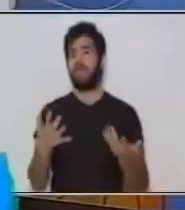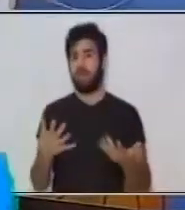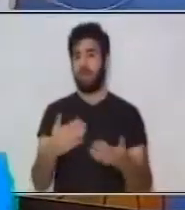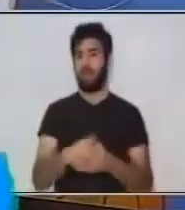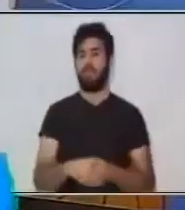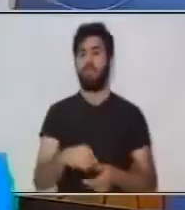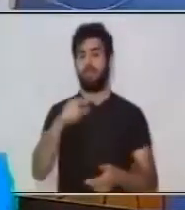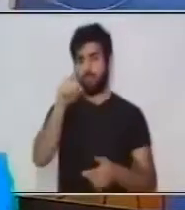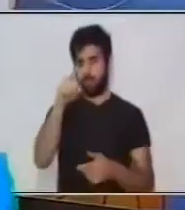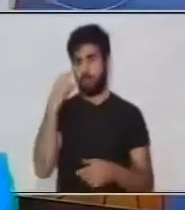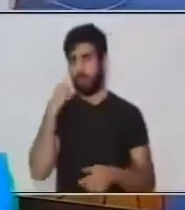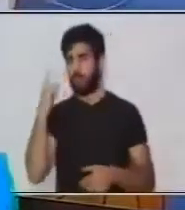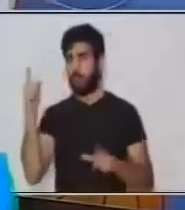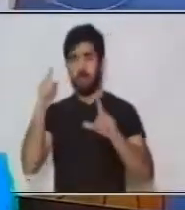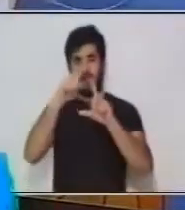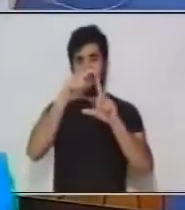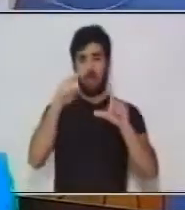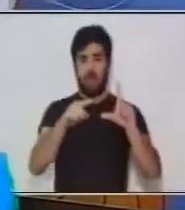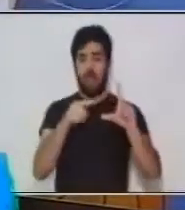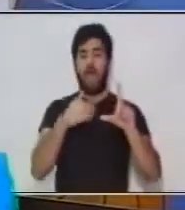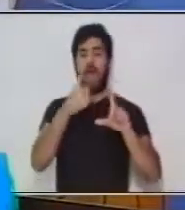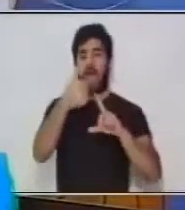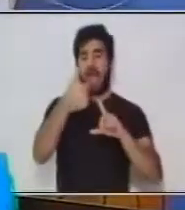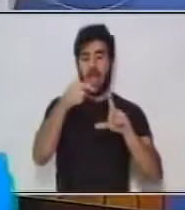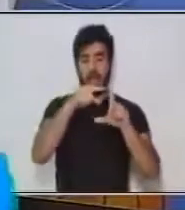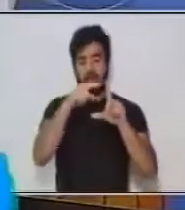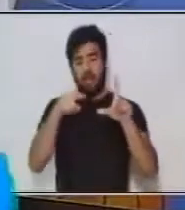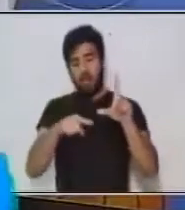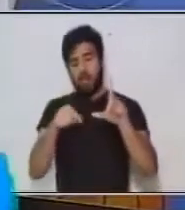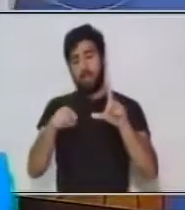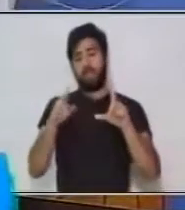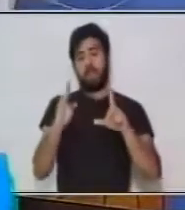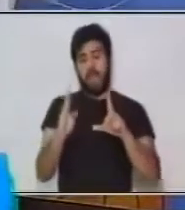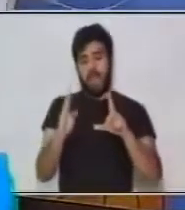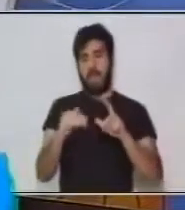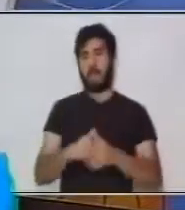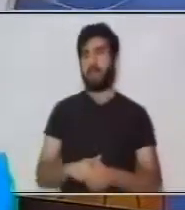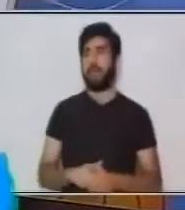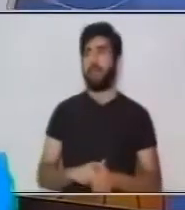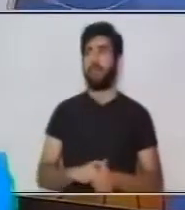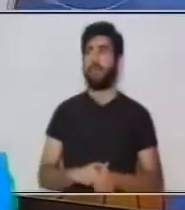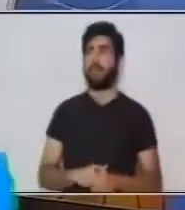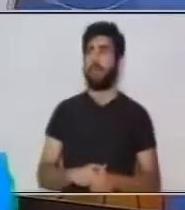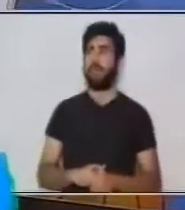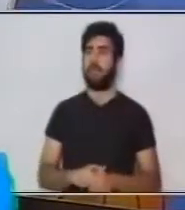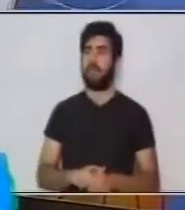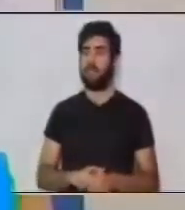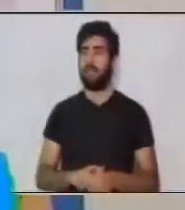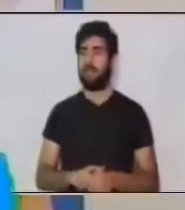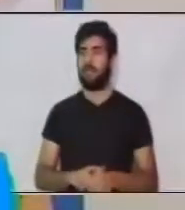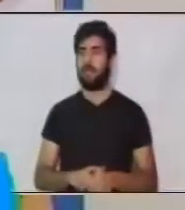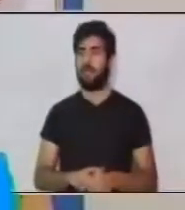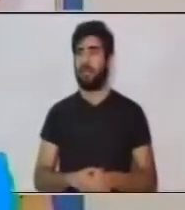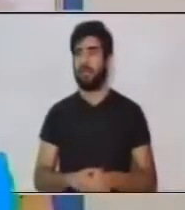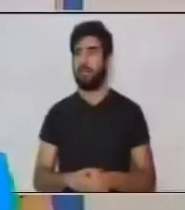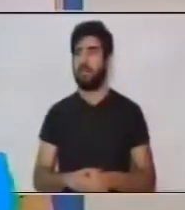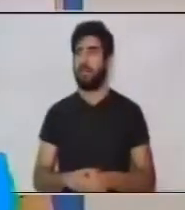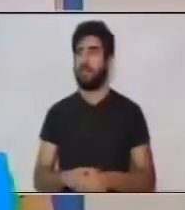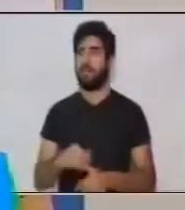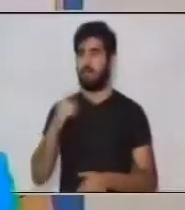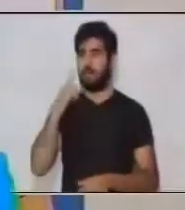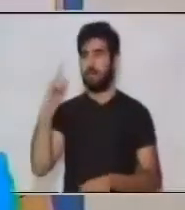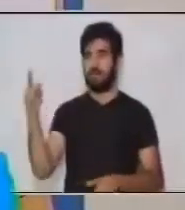A o B en este y el ángulo aquí A